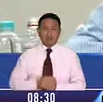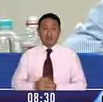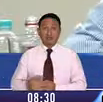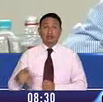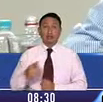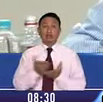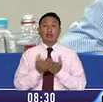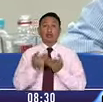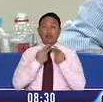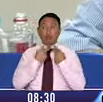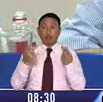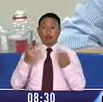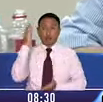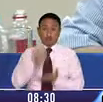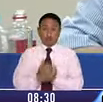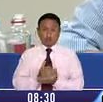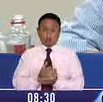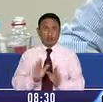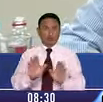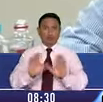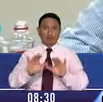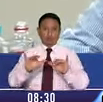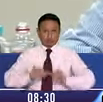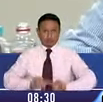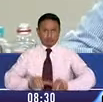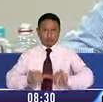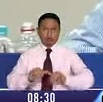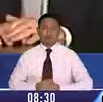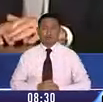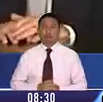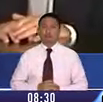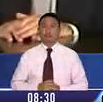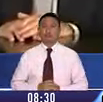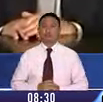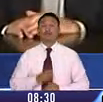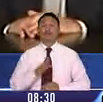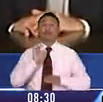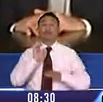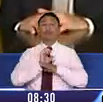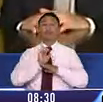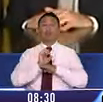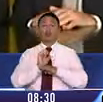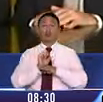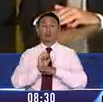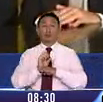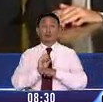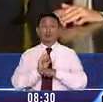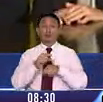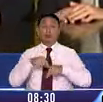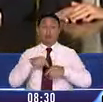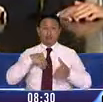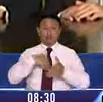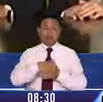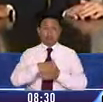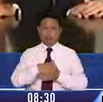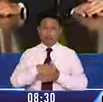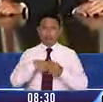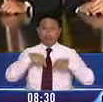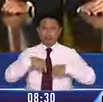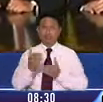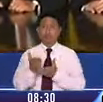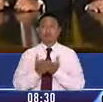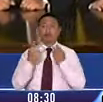público se suspenderá en Ecuador. El Ecuador no se detiene. Los servicios